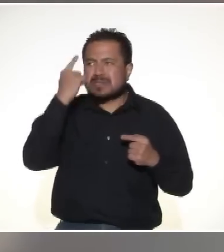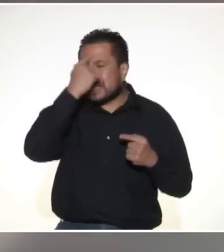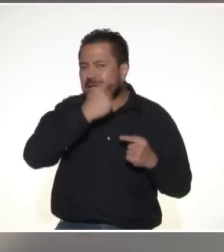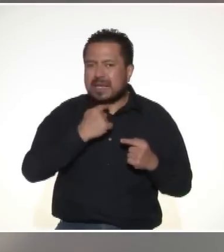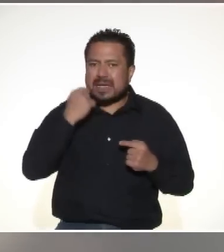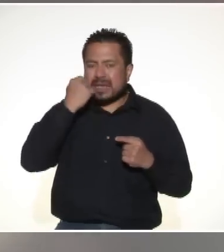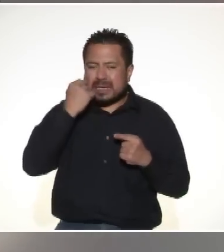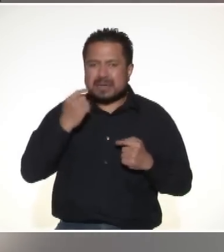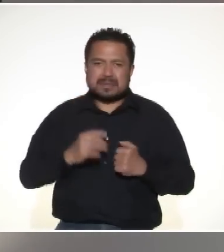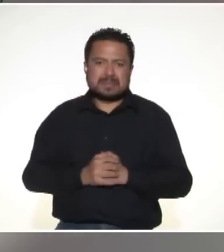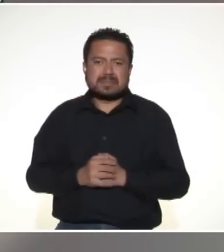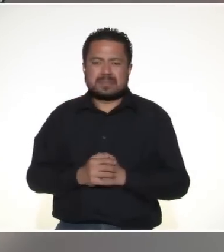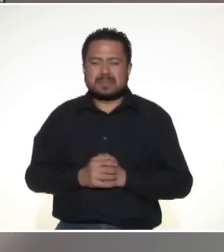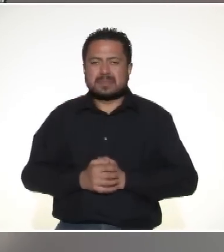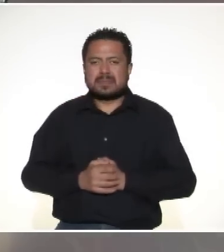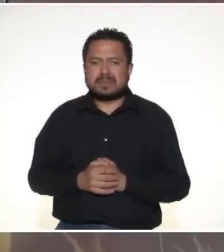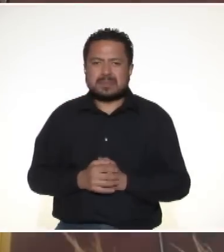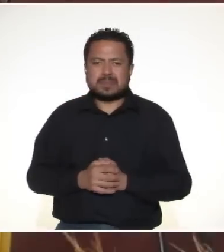las articulaciones.